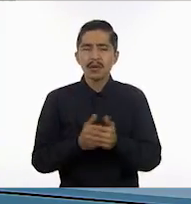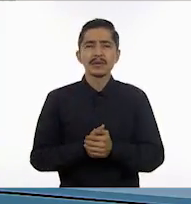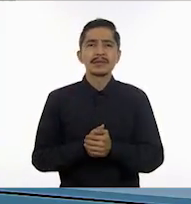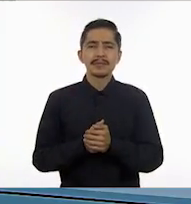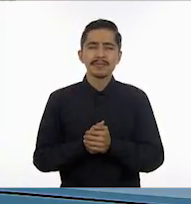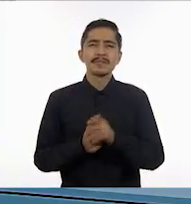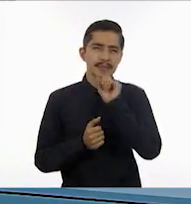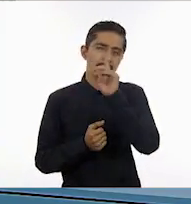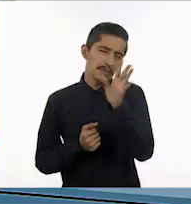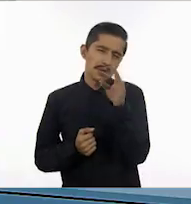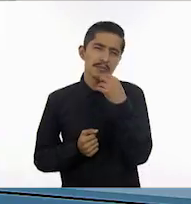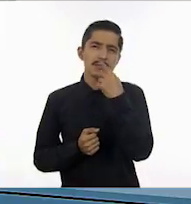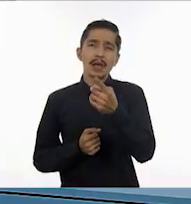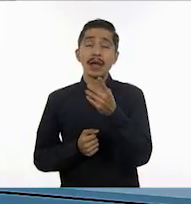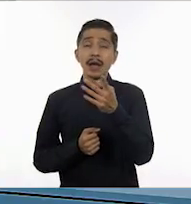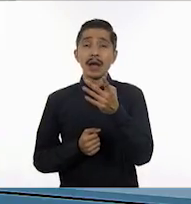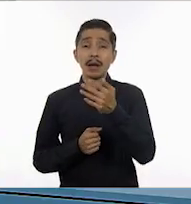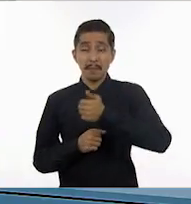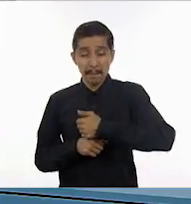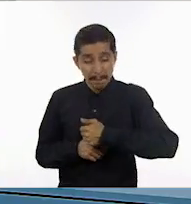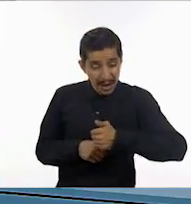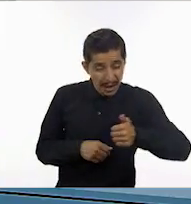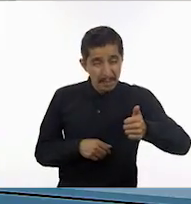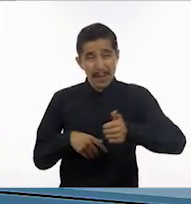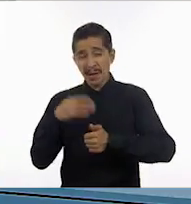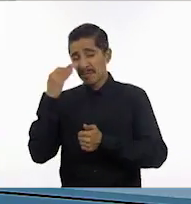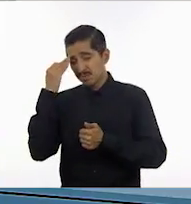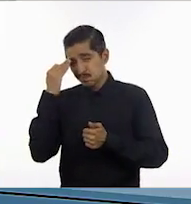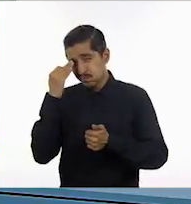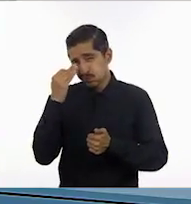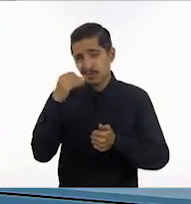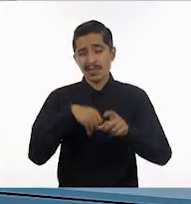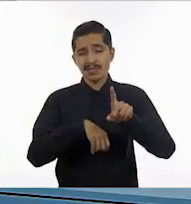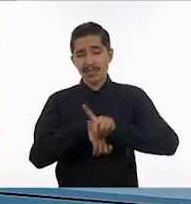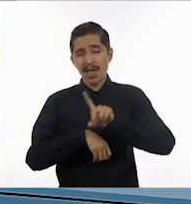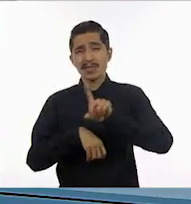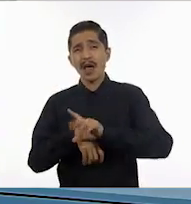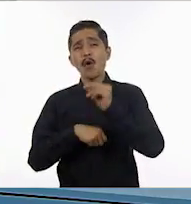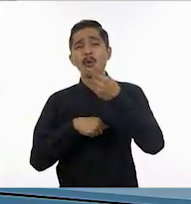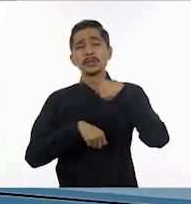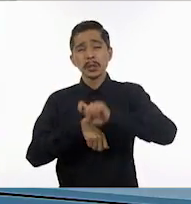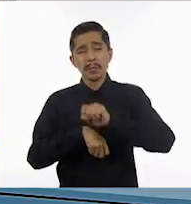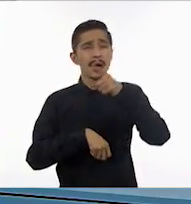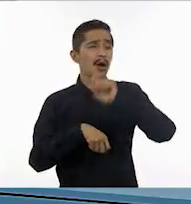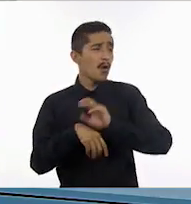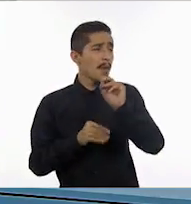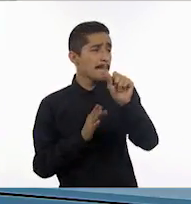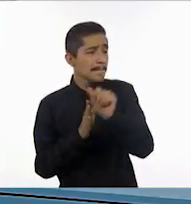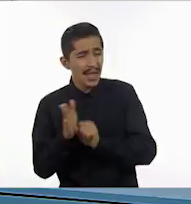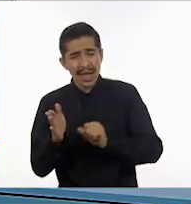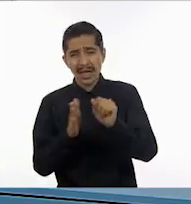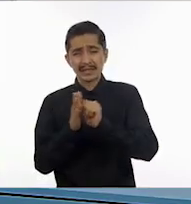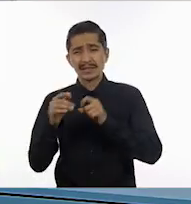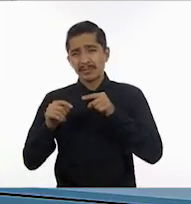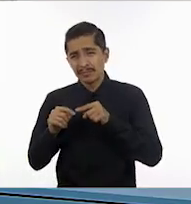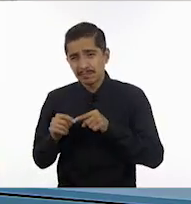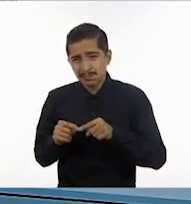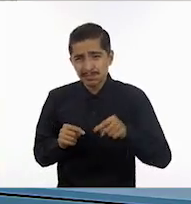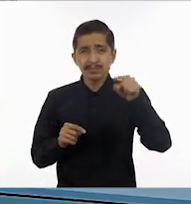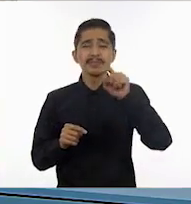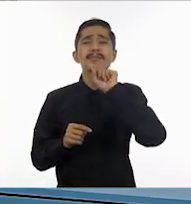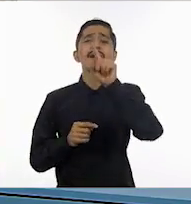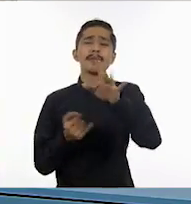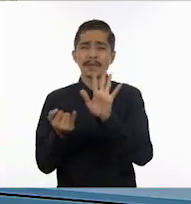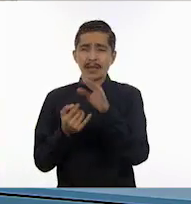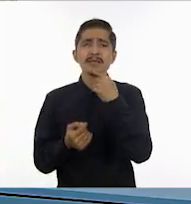dijimos que los trayectos eran muy largos, podían durar días, semanas y hasta meses. También